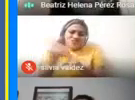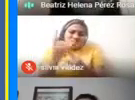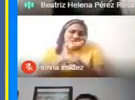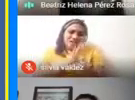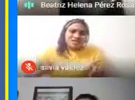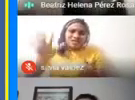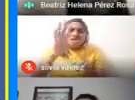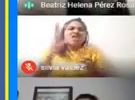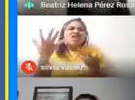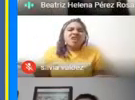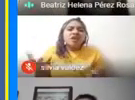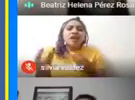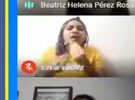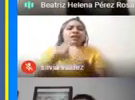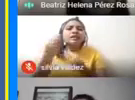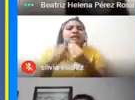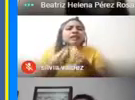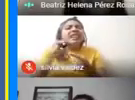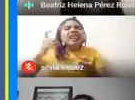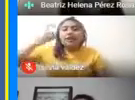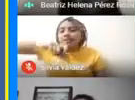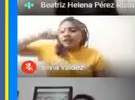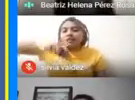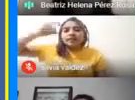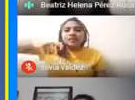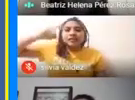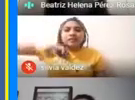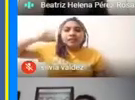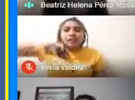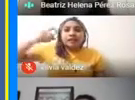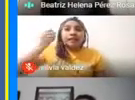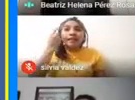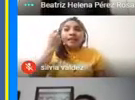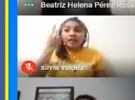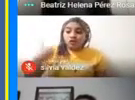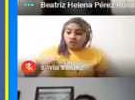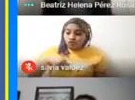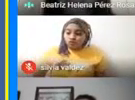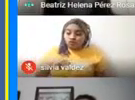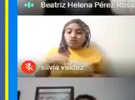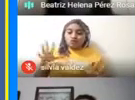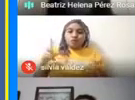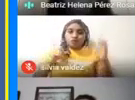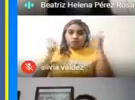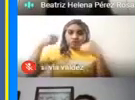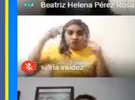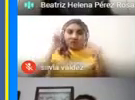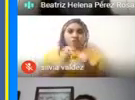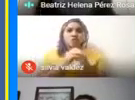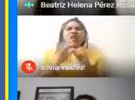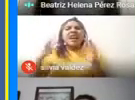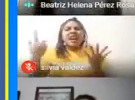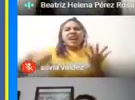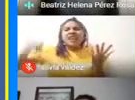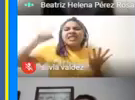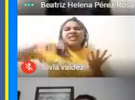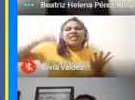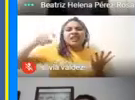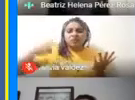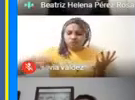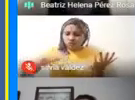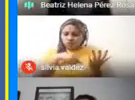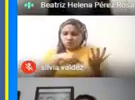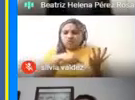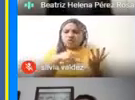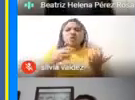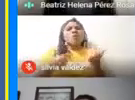a ser esa necesidad de entendernos como sector, de qué necesitamos como sector